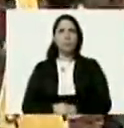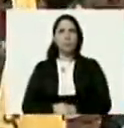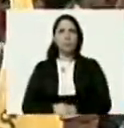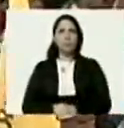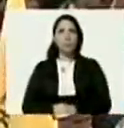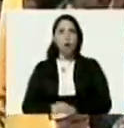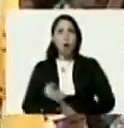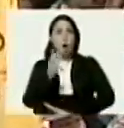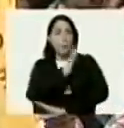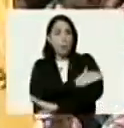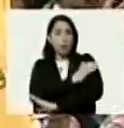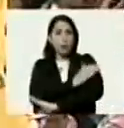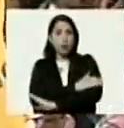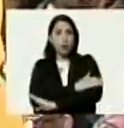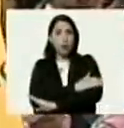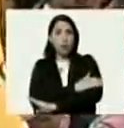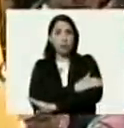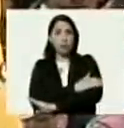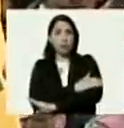La oposición postuló